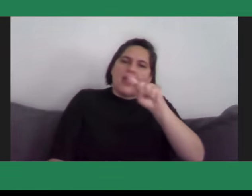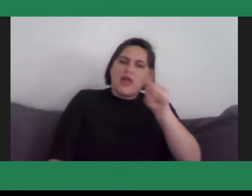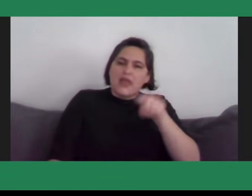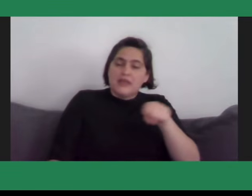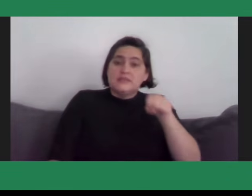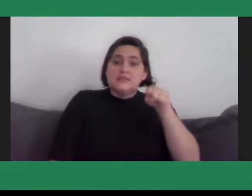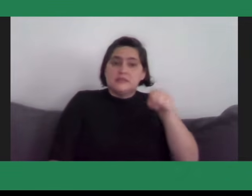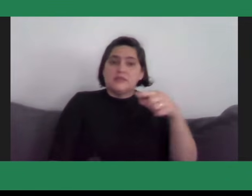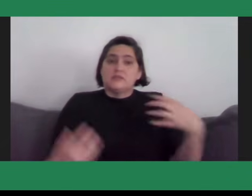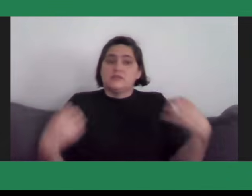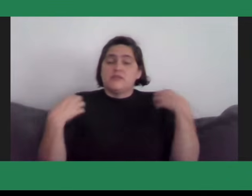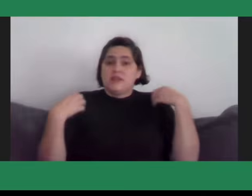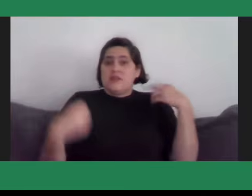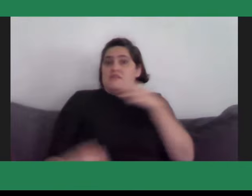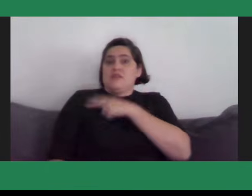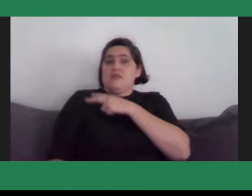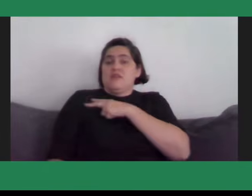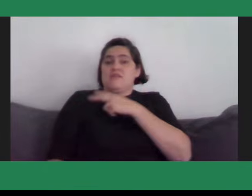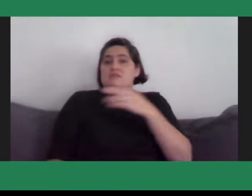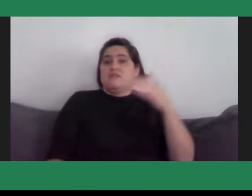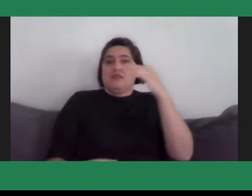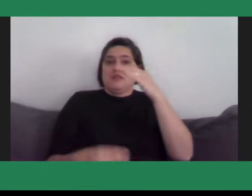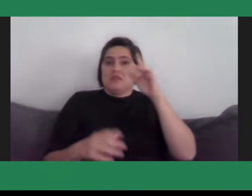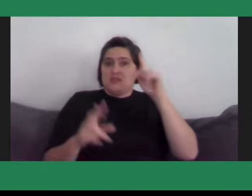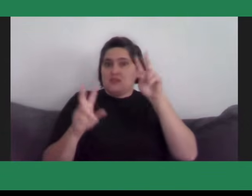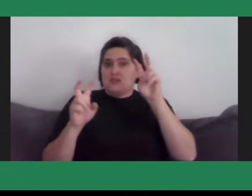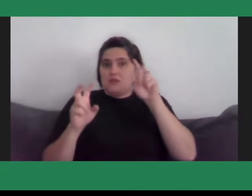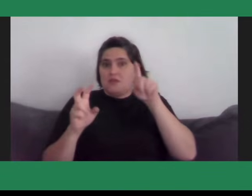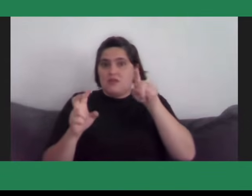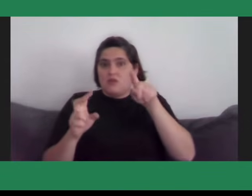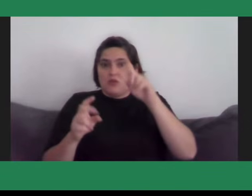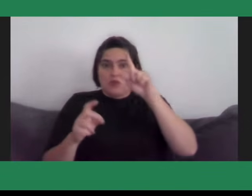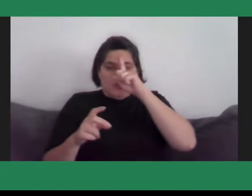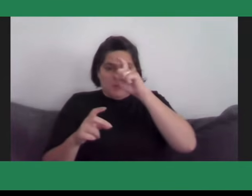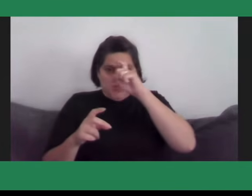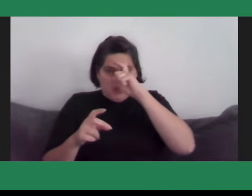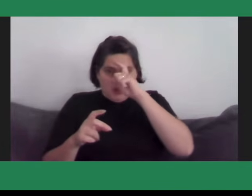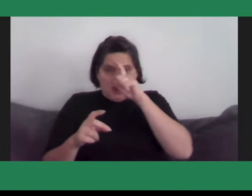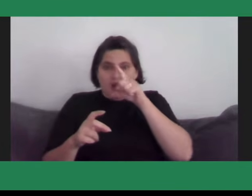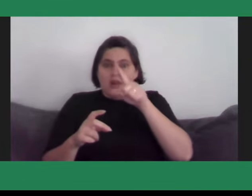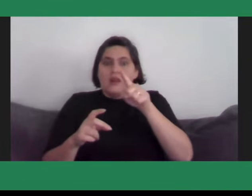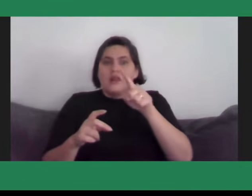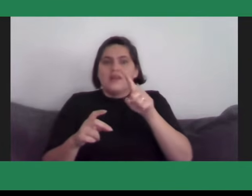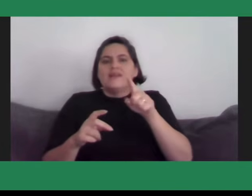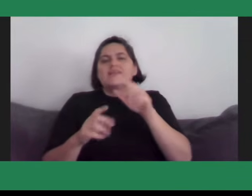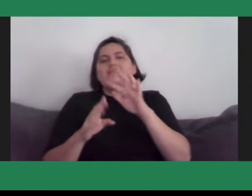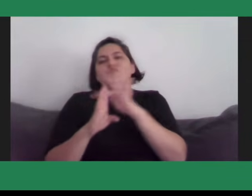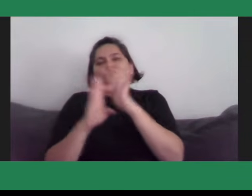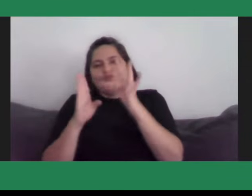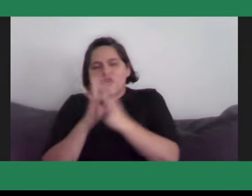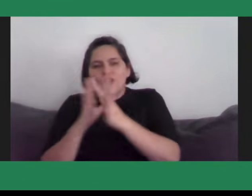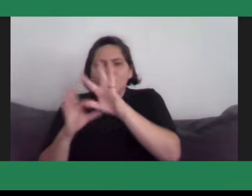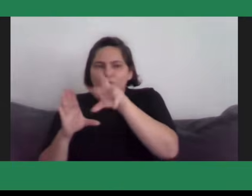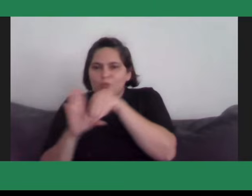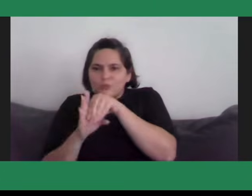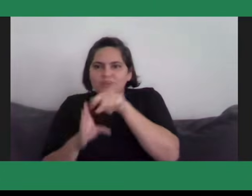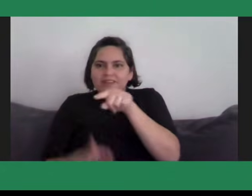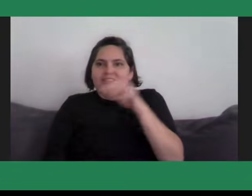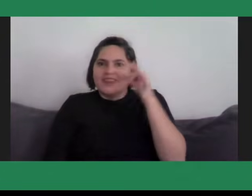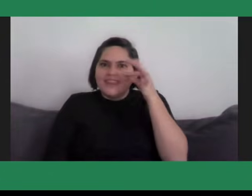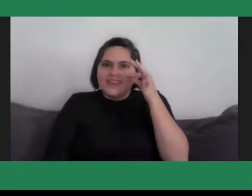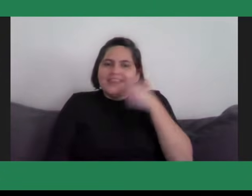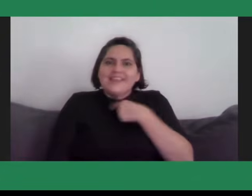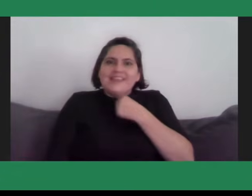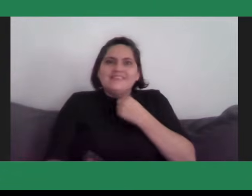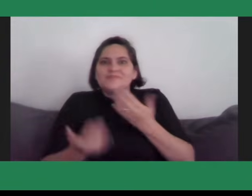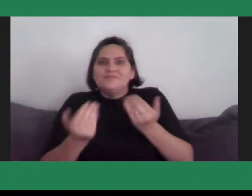cofundadora y vicepresidenta de FUAN. Y bueno, sabemos que muchos están con alta expectativa de escuchar, ver esta charla. Esto también va a